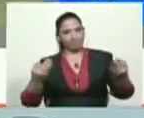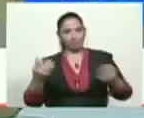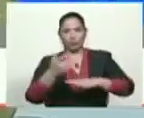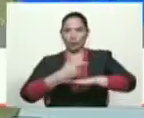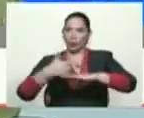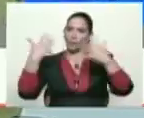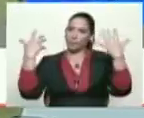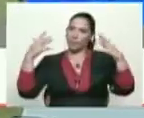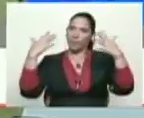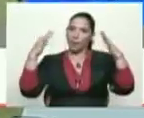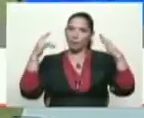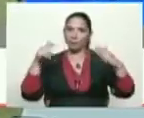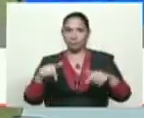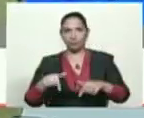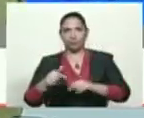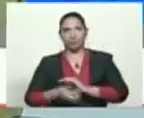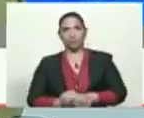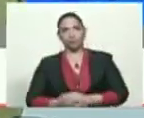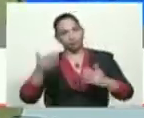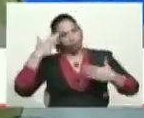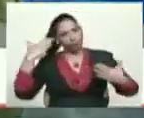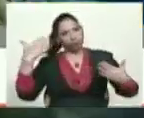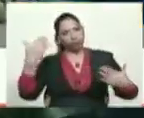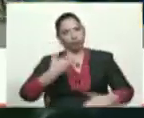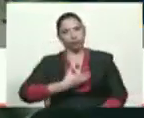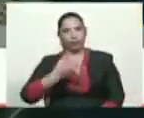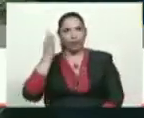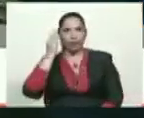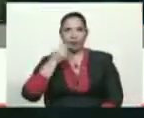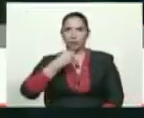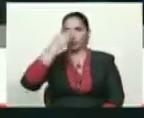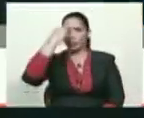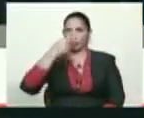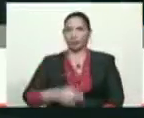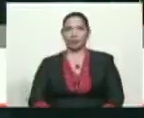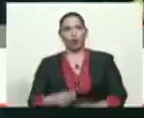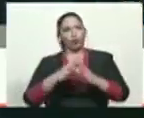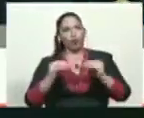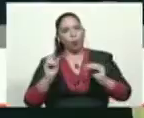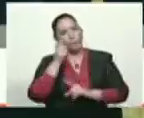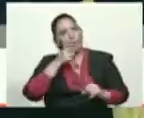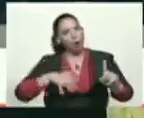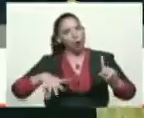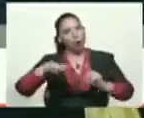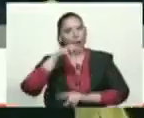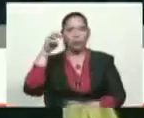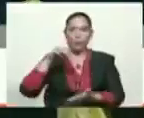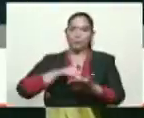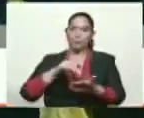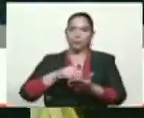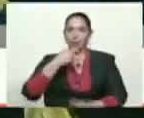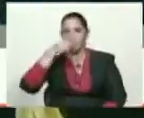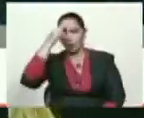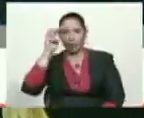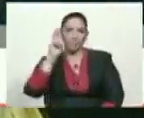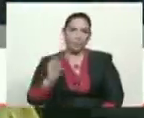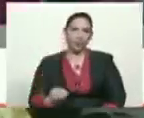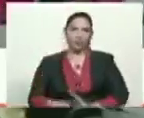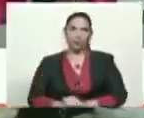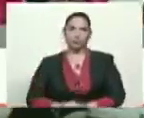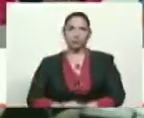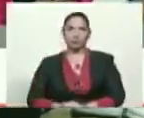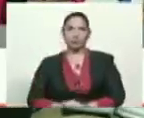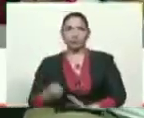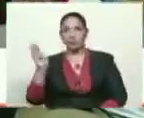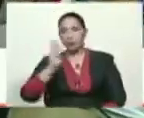un aplauso desde aquí saludo a la alcaldesa de los teques a todo el pueblo de miranda de los teques de petare de